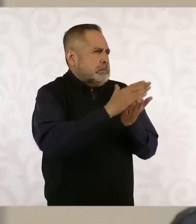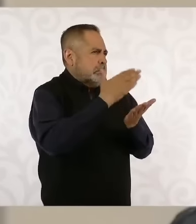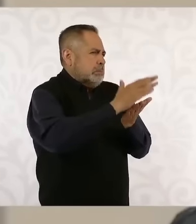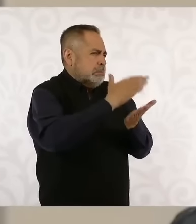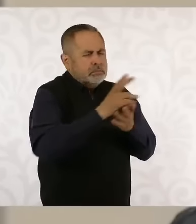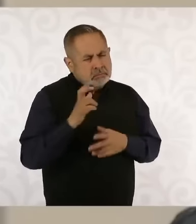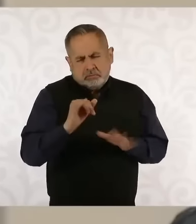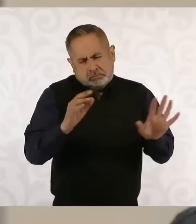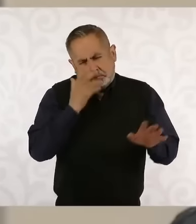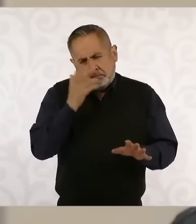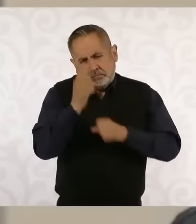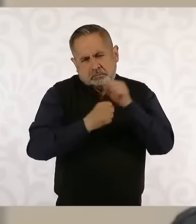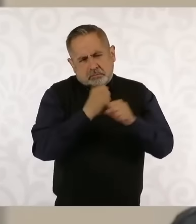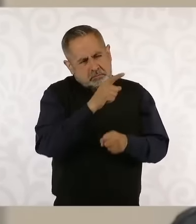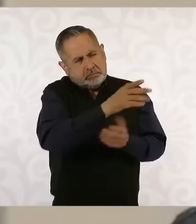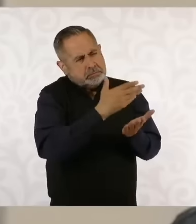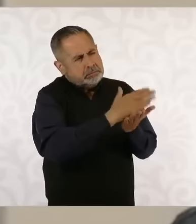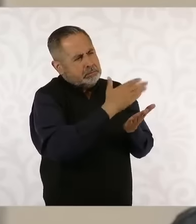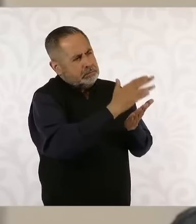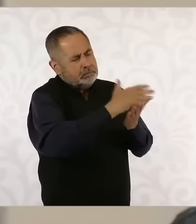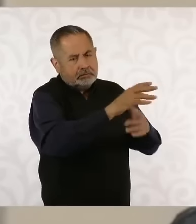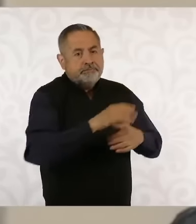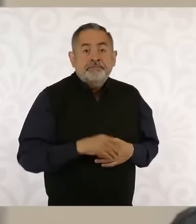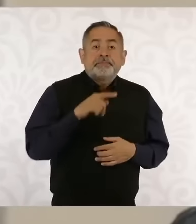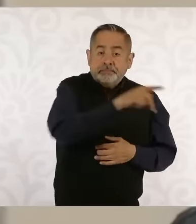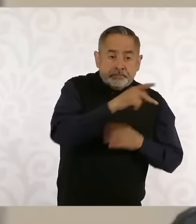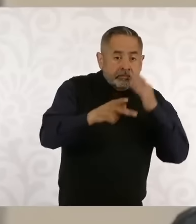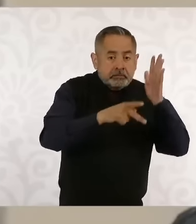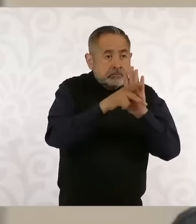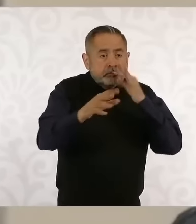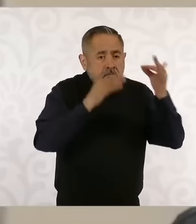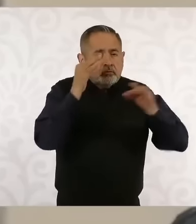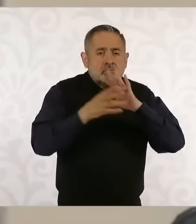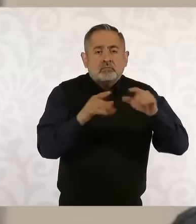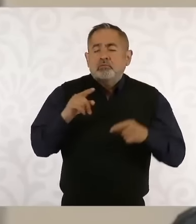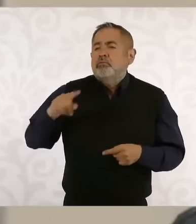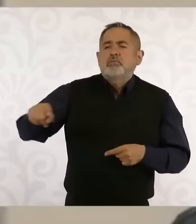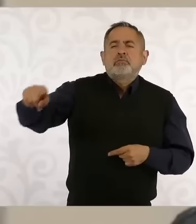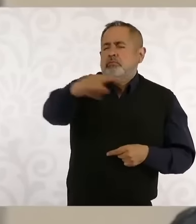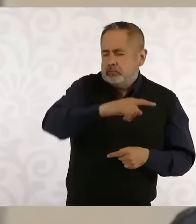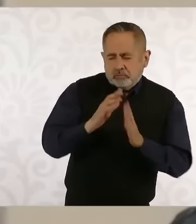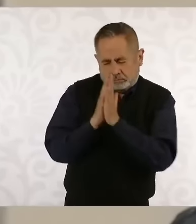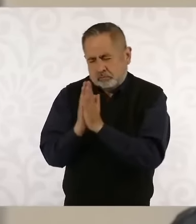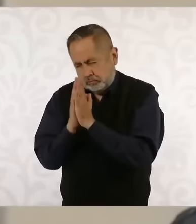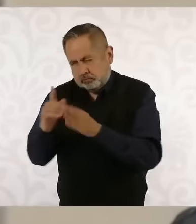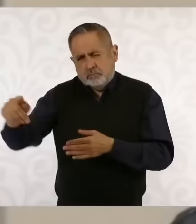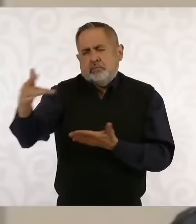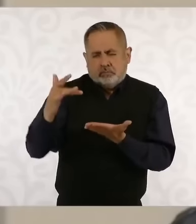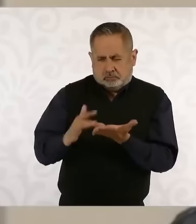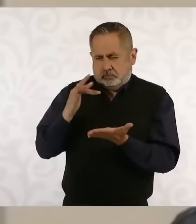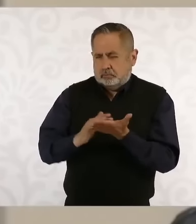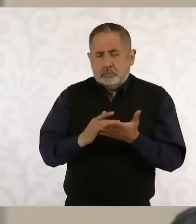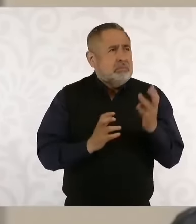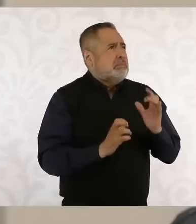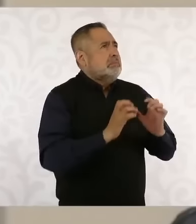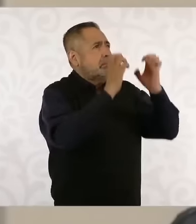hecho. Y en esa ocasión hicieron un llamado a través de la prensa solicitando la solidaridad de la gente que tenía